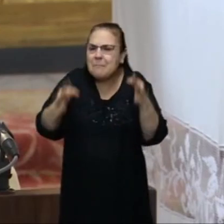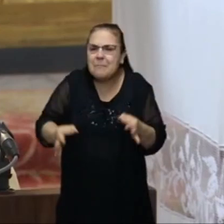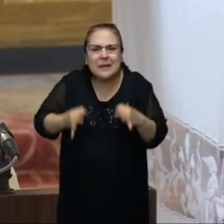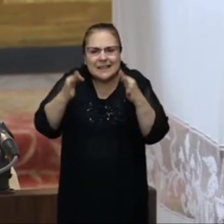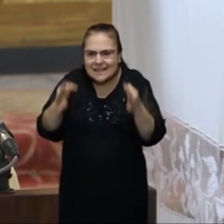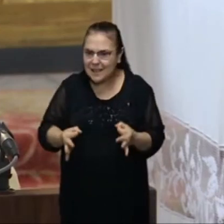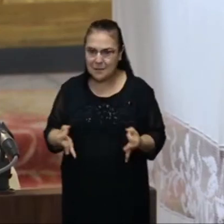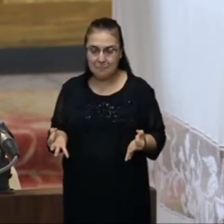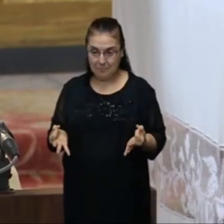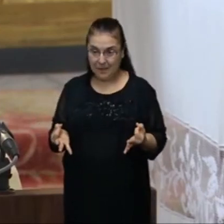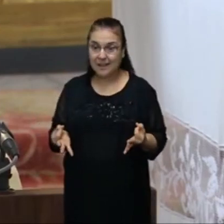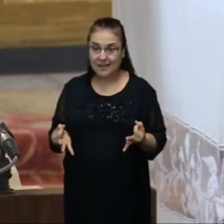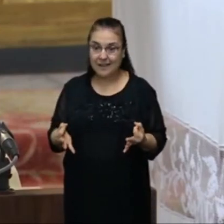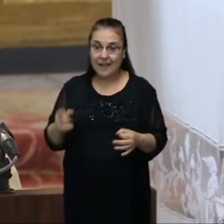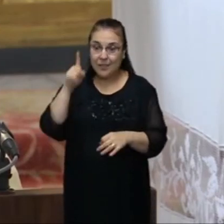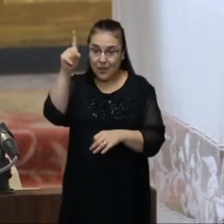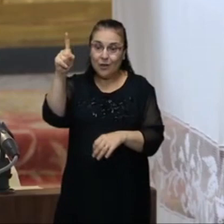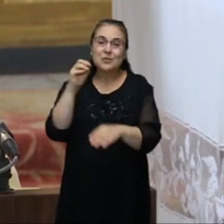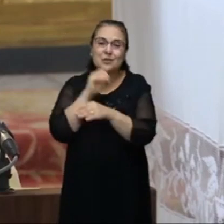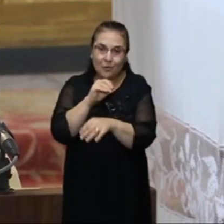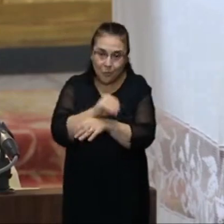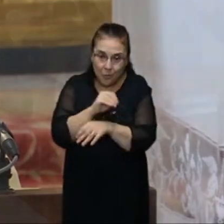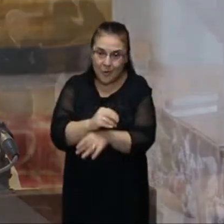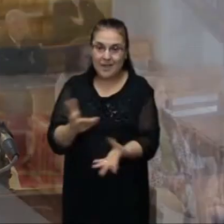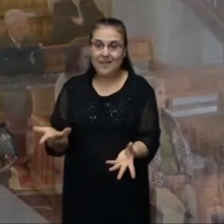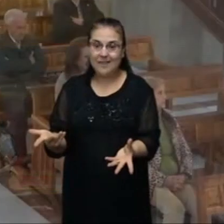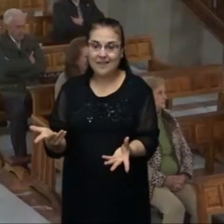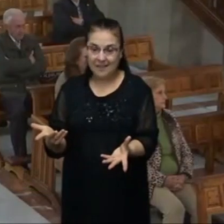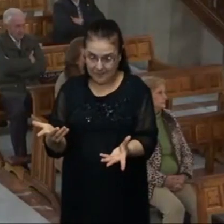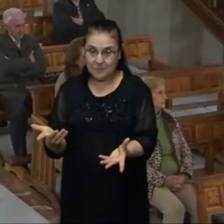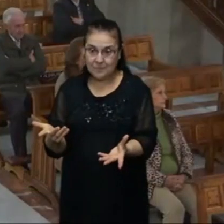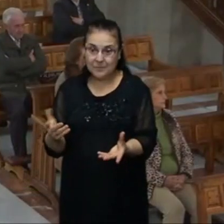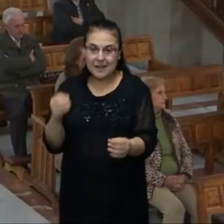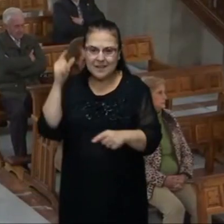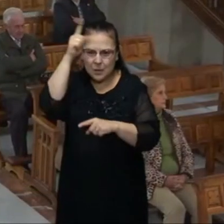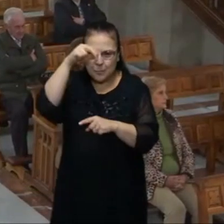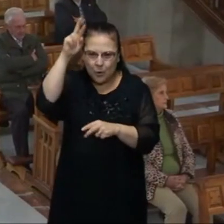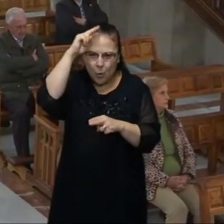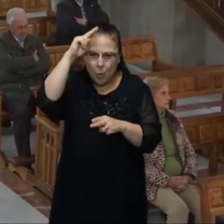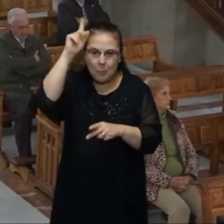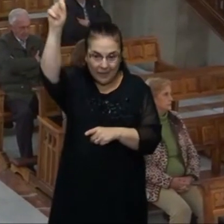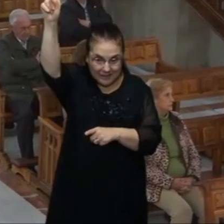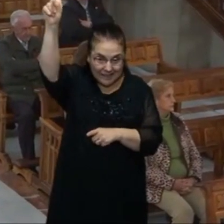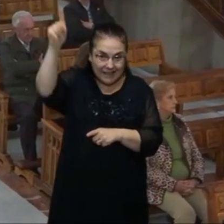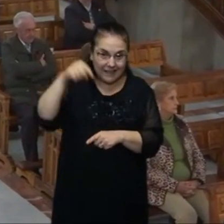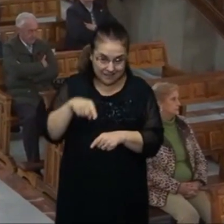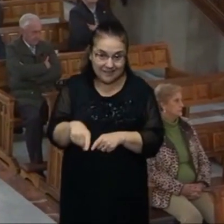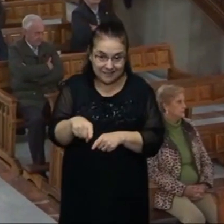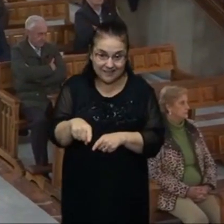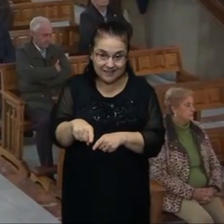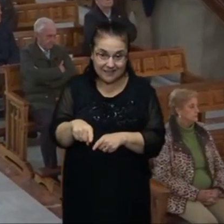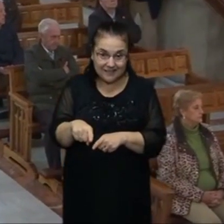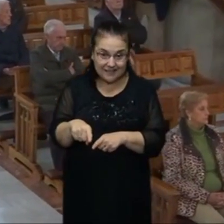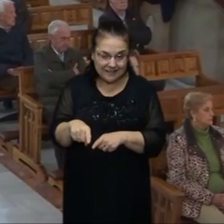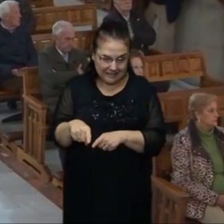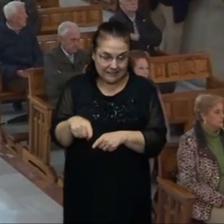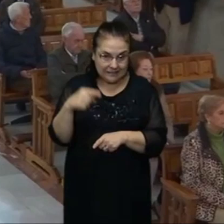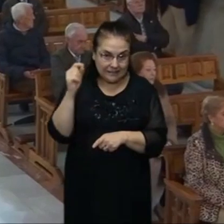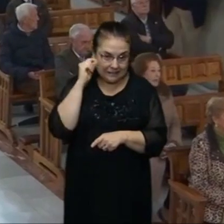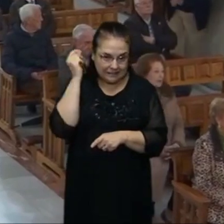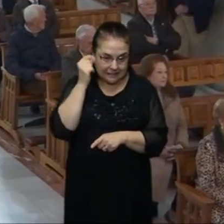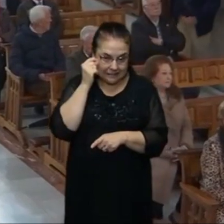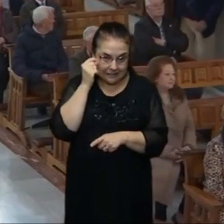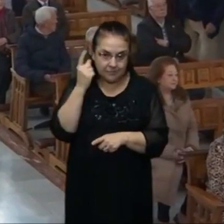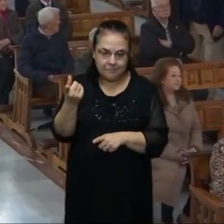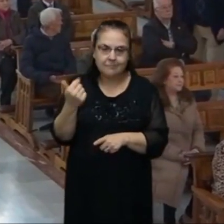vela a Dios por ti. En todo momento se preocupa Dios de ti. ¿Lo piensas? ¿Te das cuenta? Oye, que en el Antiguo